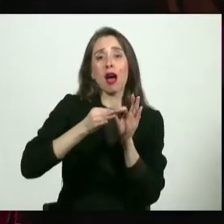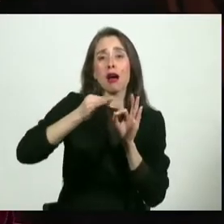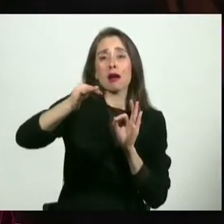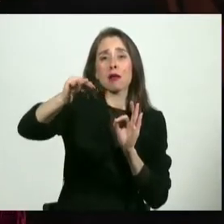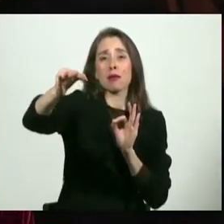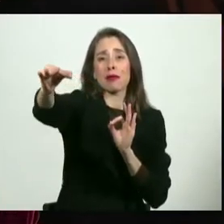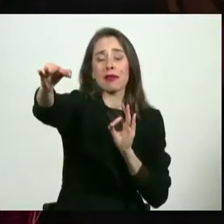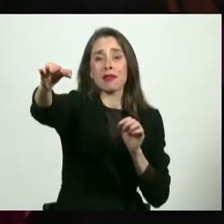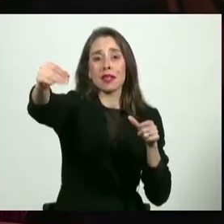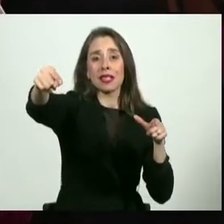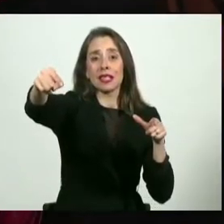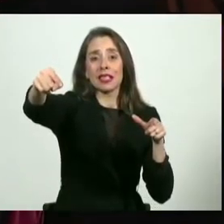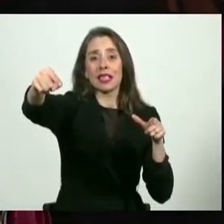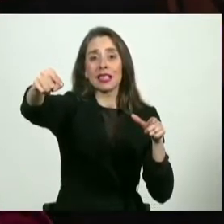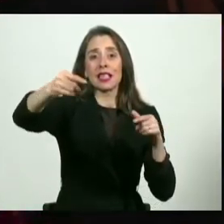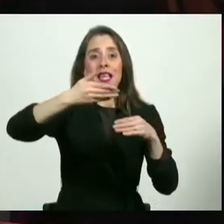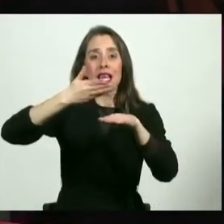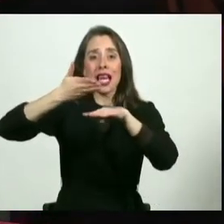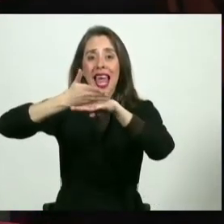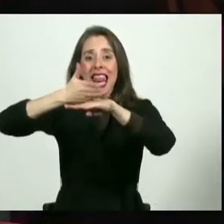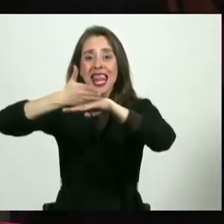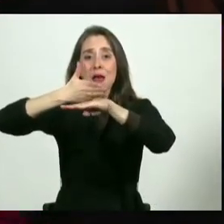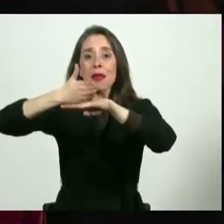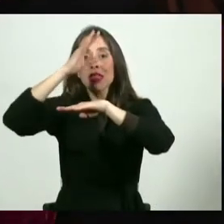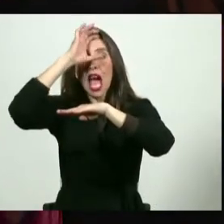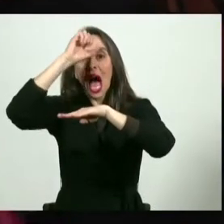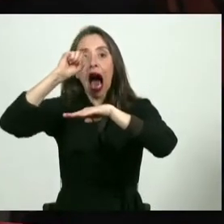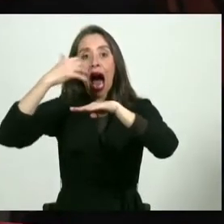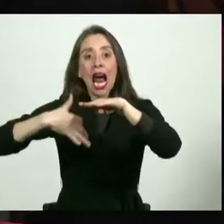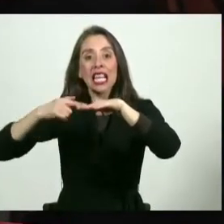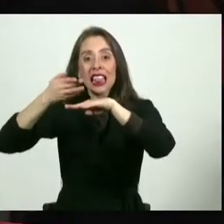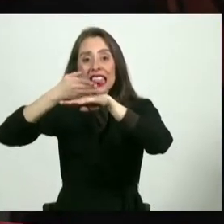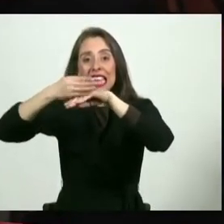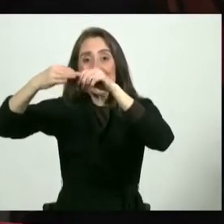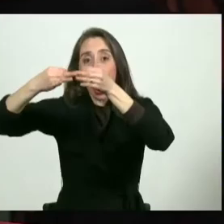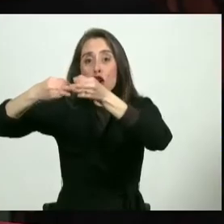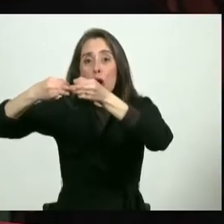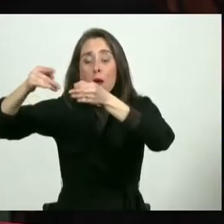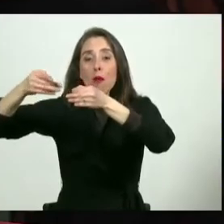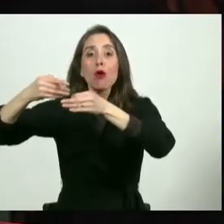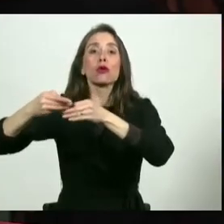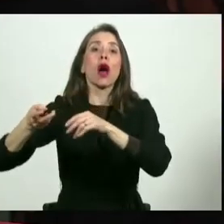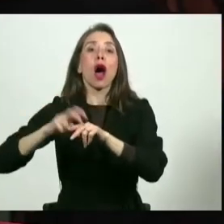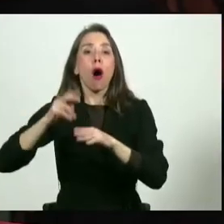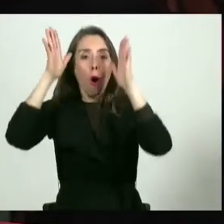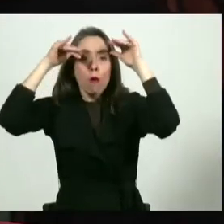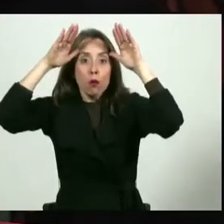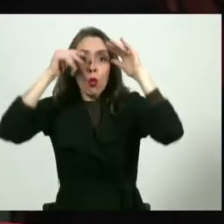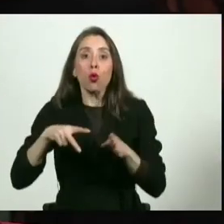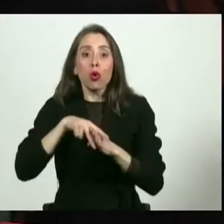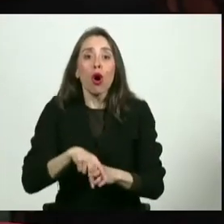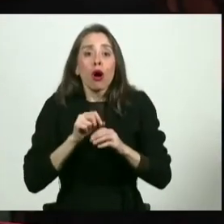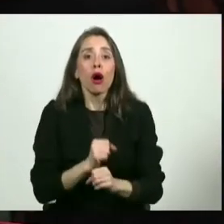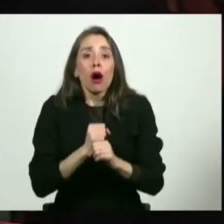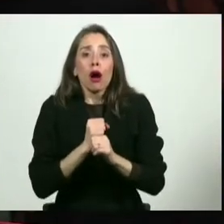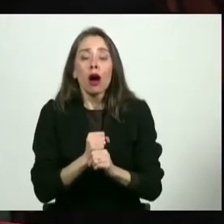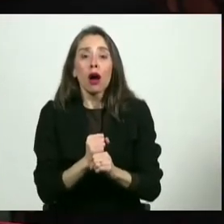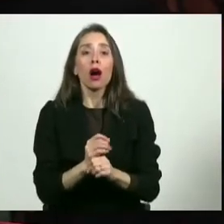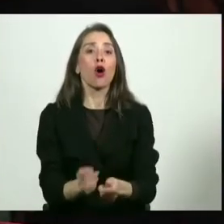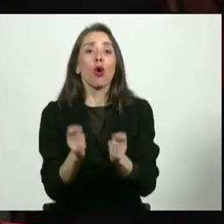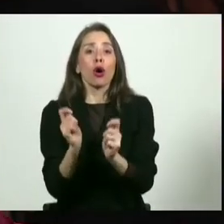de territorios que colindan casi con Argentina, en las distintas comunas, desplazamiento en burro, en una carretera, en lo que puedan